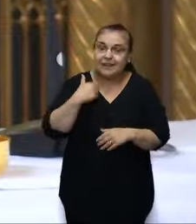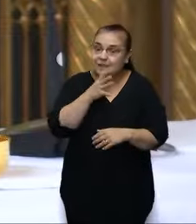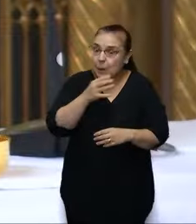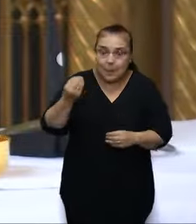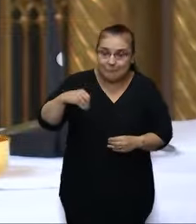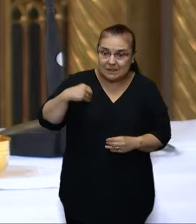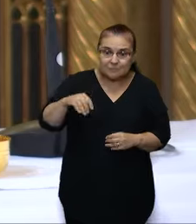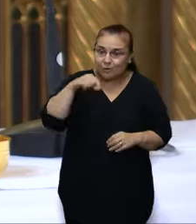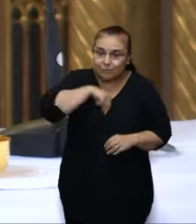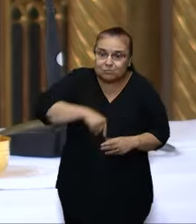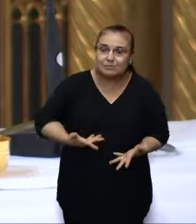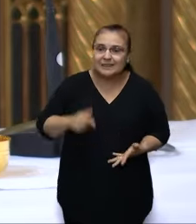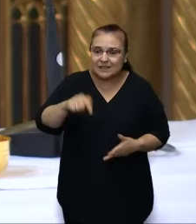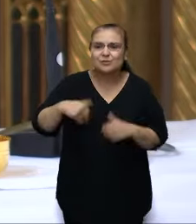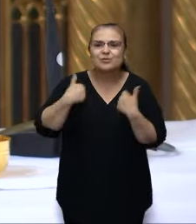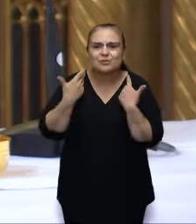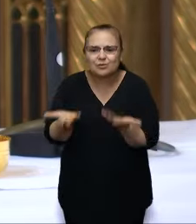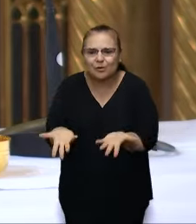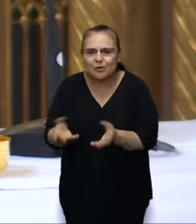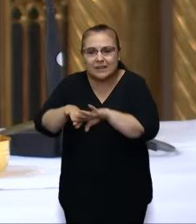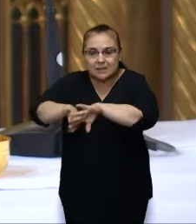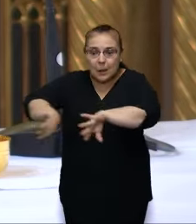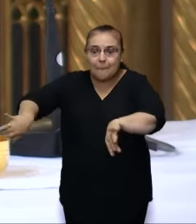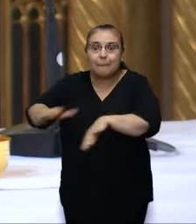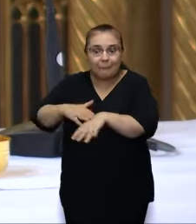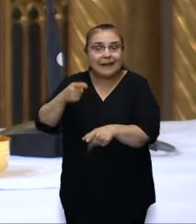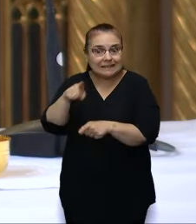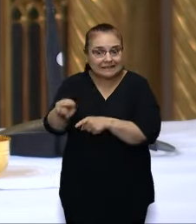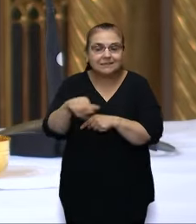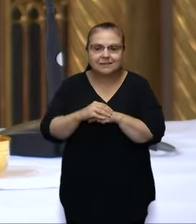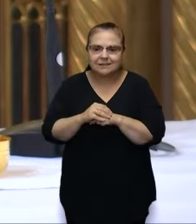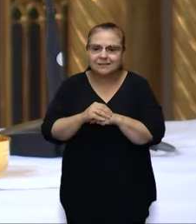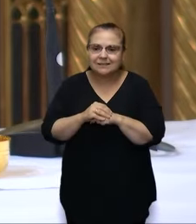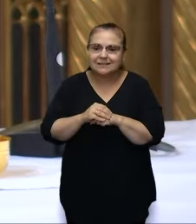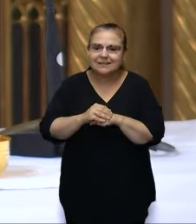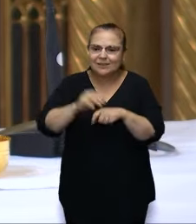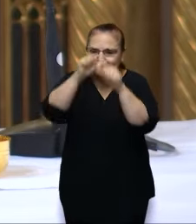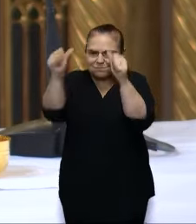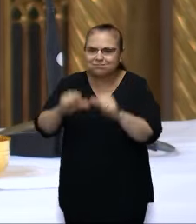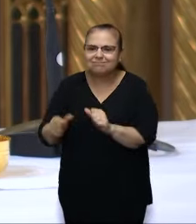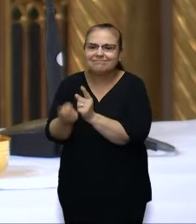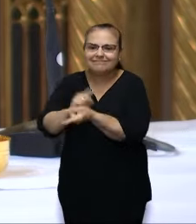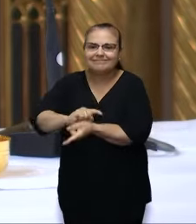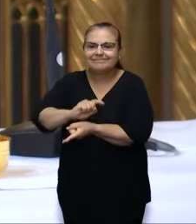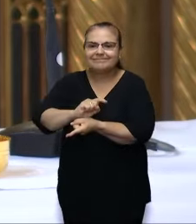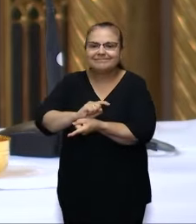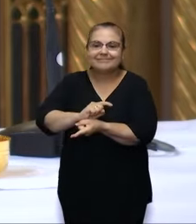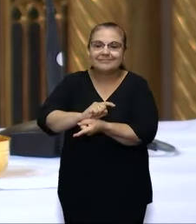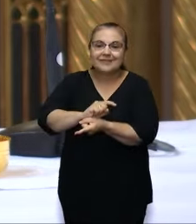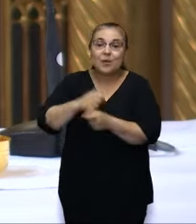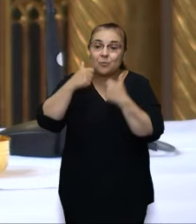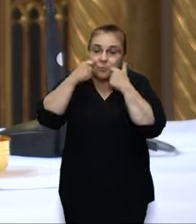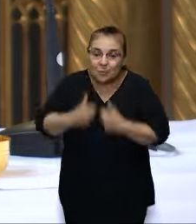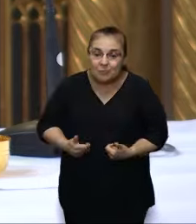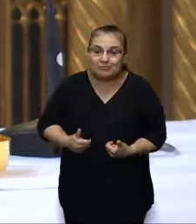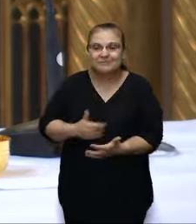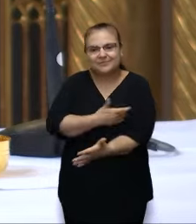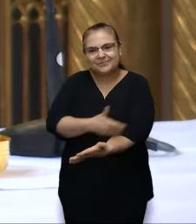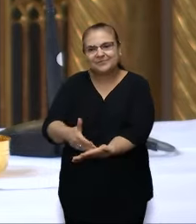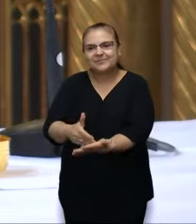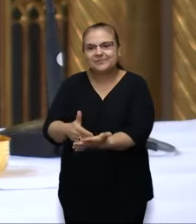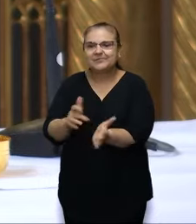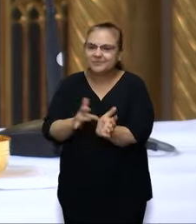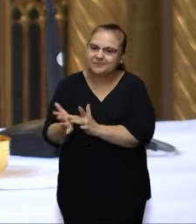mismo espíritu estos dones que hemos separado para ti de manera que se conviertan en el cuerpo y la